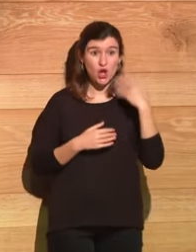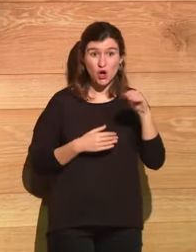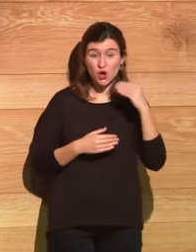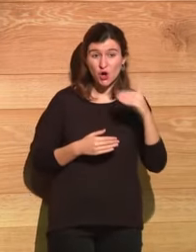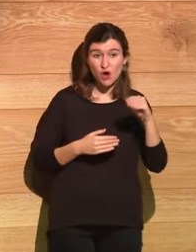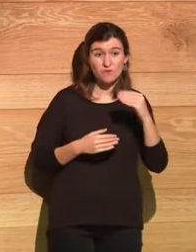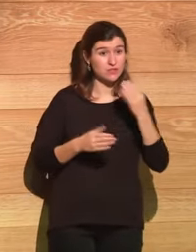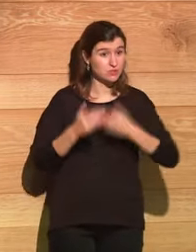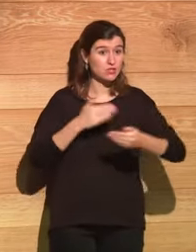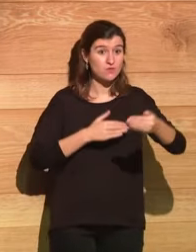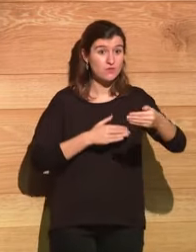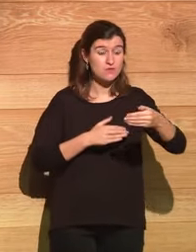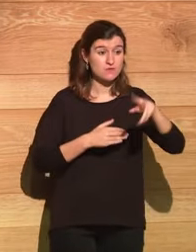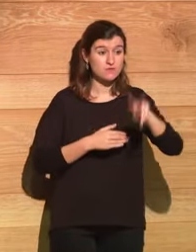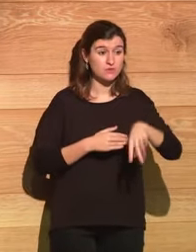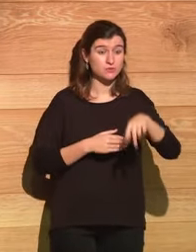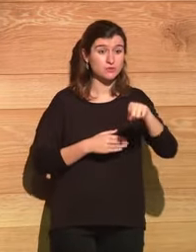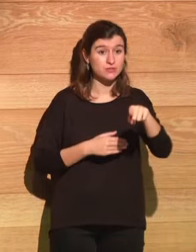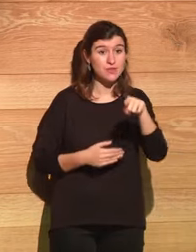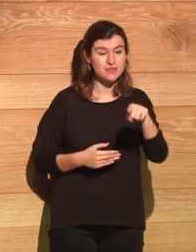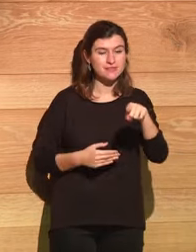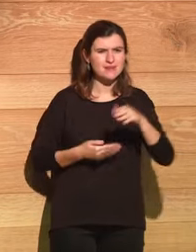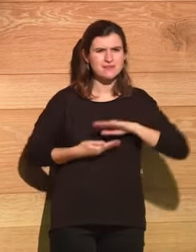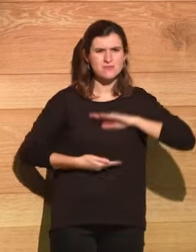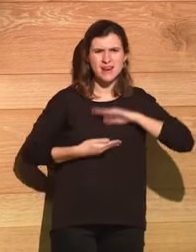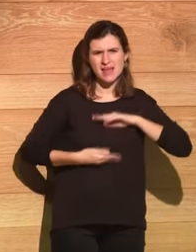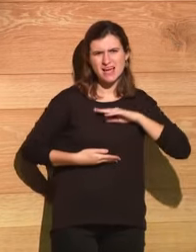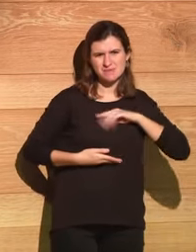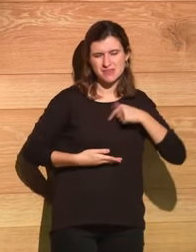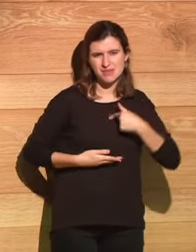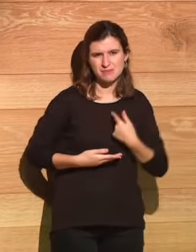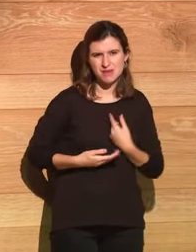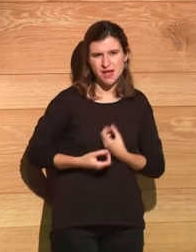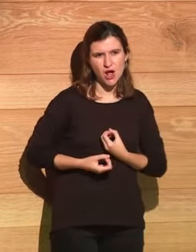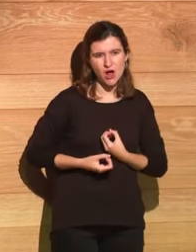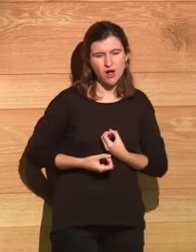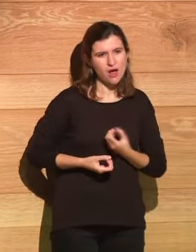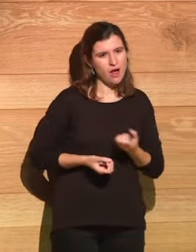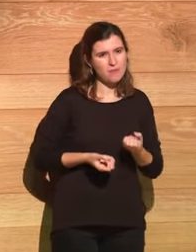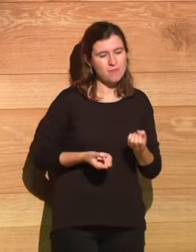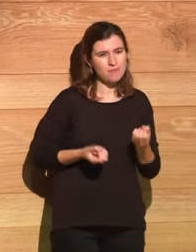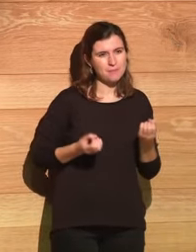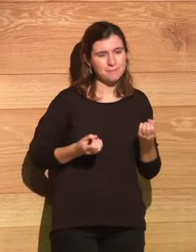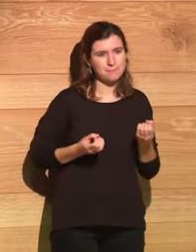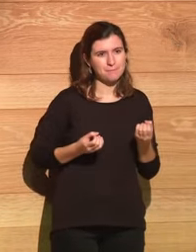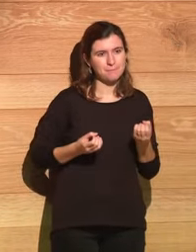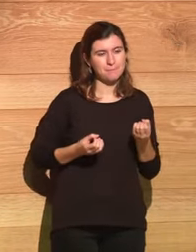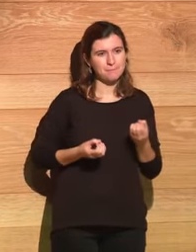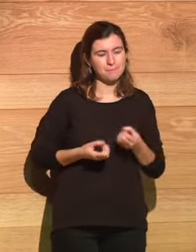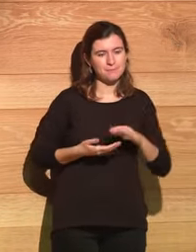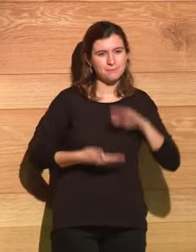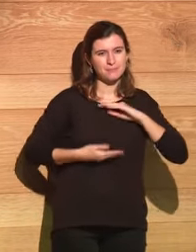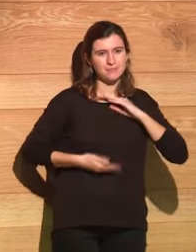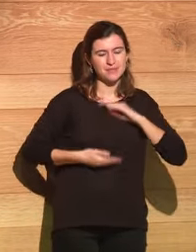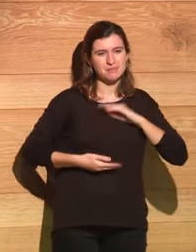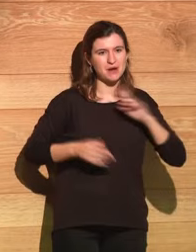ellos son los que tienen la capacidad, ¿no?, de extraer de ahí la luz que ilumine lo que viene,